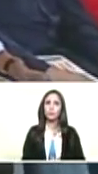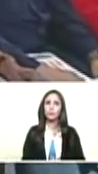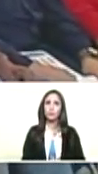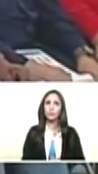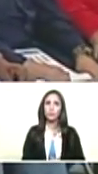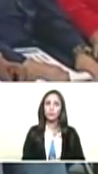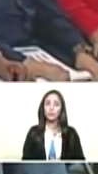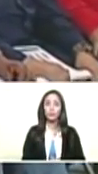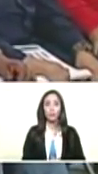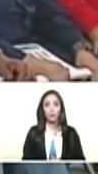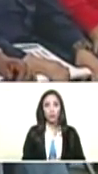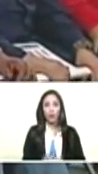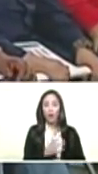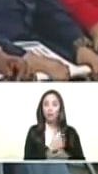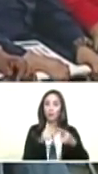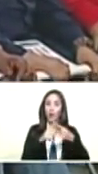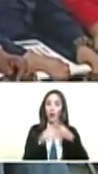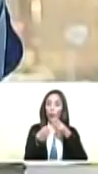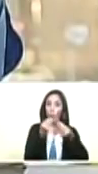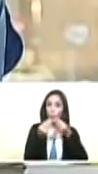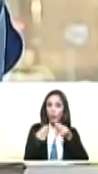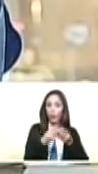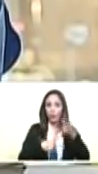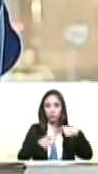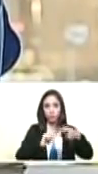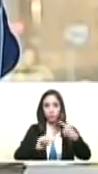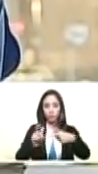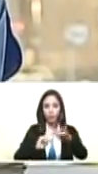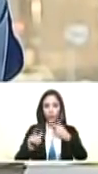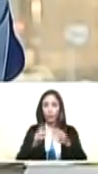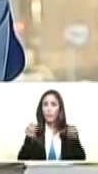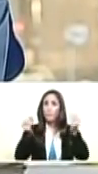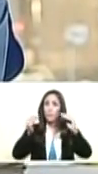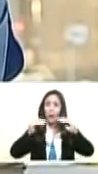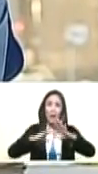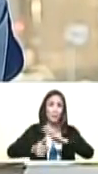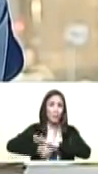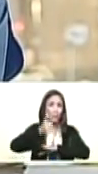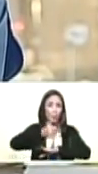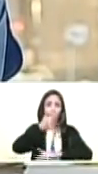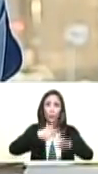Está la Feria del Campo Soberano. Hay que multiplicarlas, hermano.